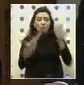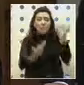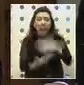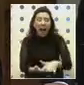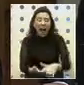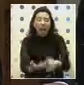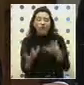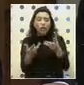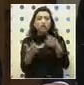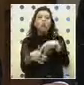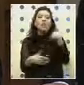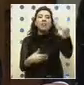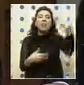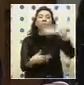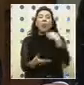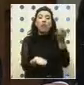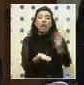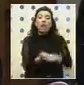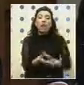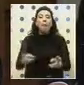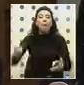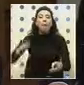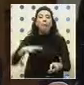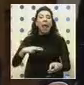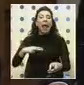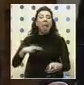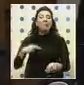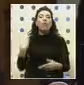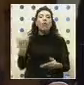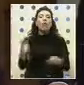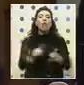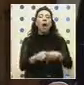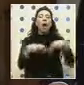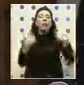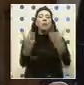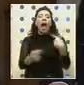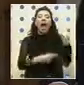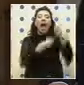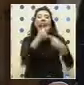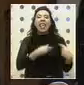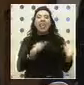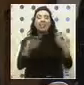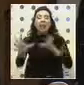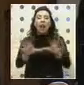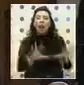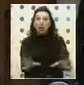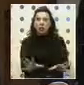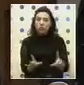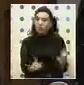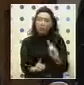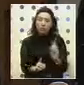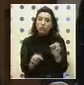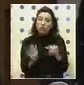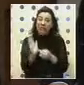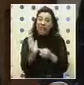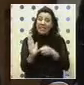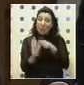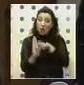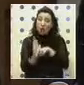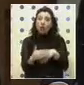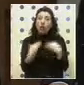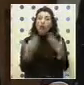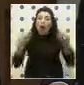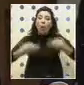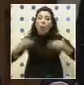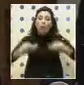fueran premiados y se les permitiera quedarse con parte de los bienes. Y este proyecto hace justicia y